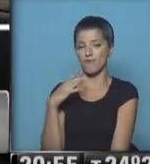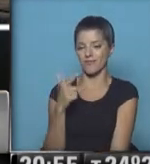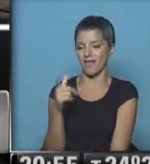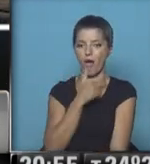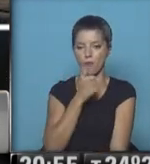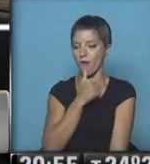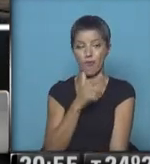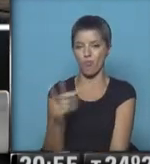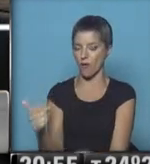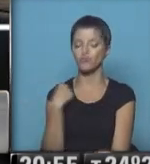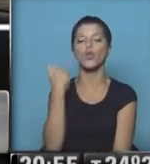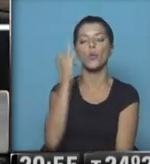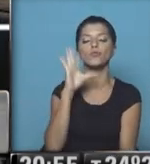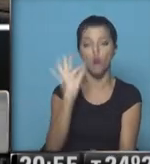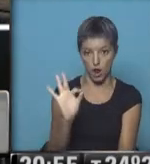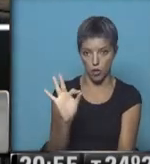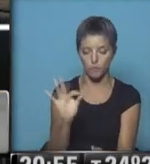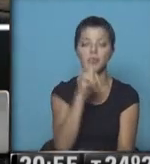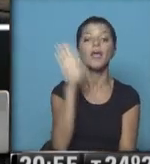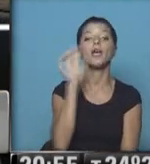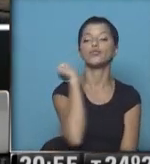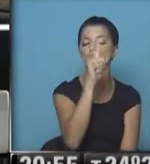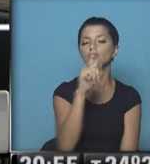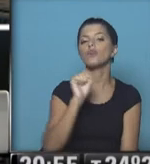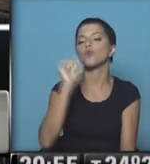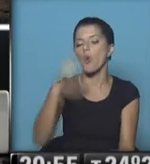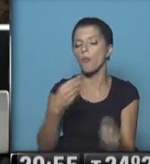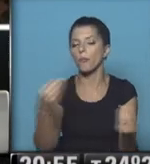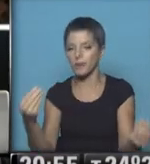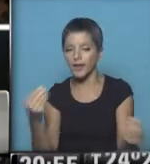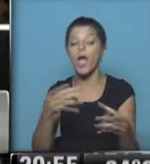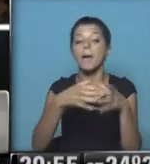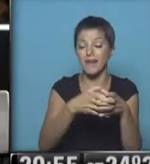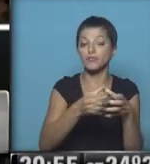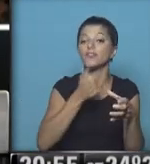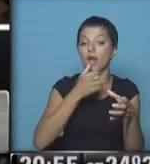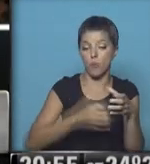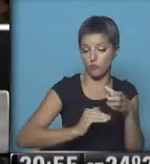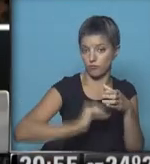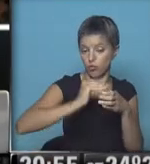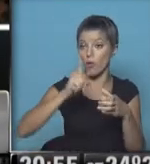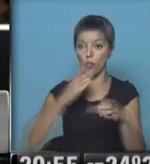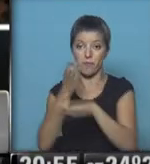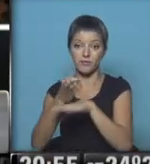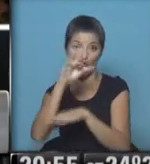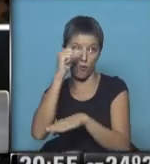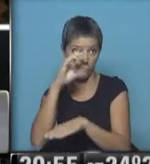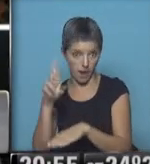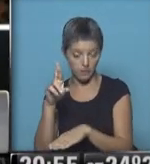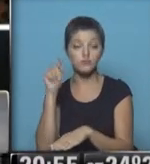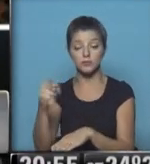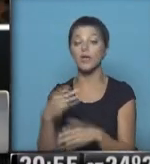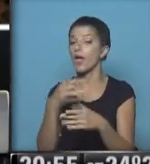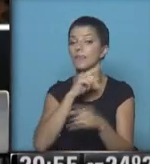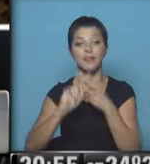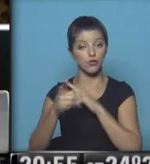detalle que sirve para anécdota en eeuu es muy común servir un vaso de agua cuando uno va a un restaurant le ponen directamente el